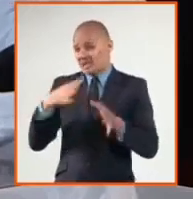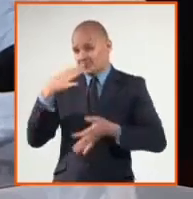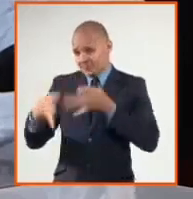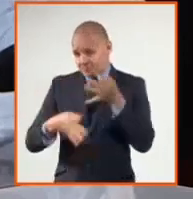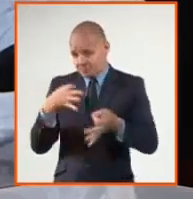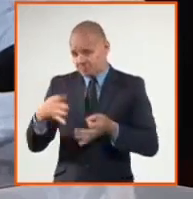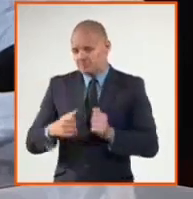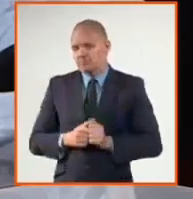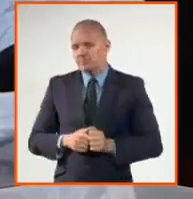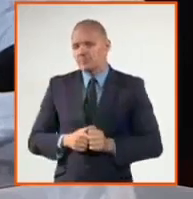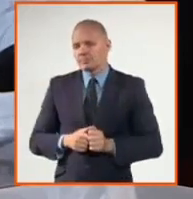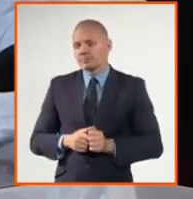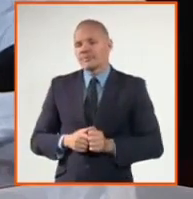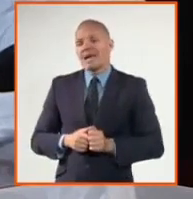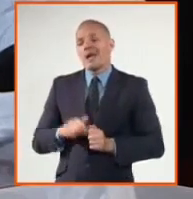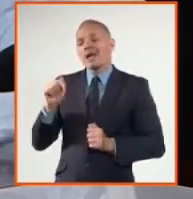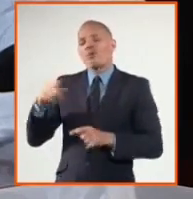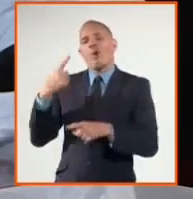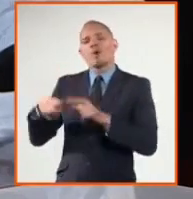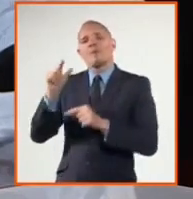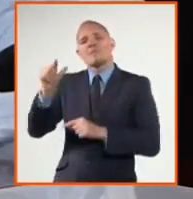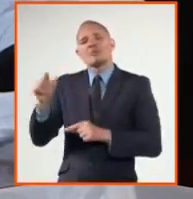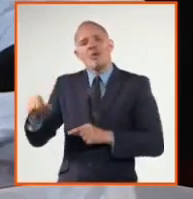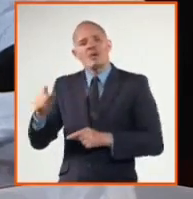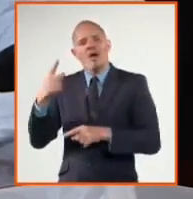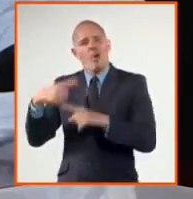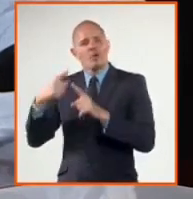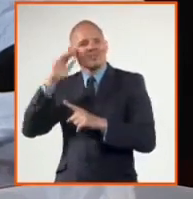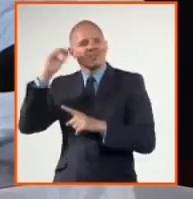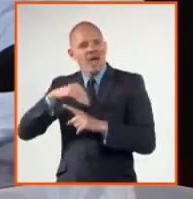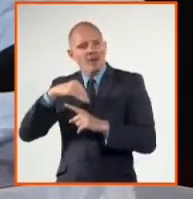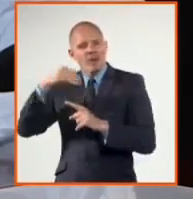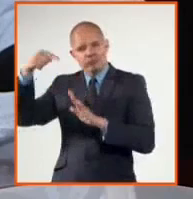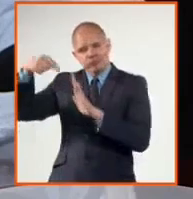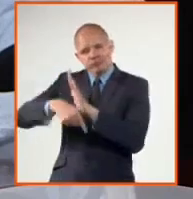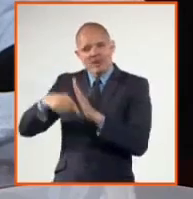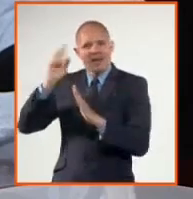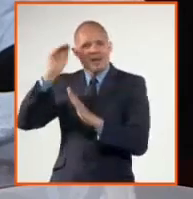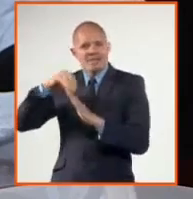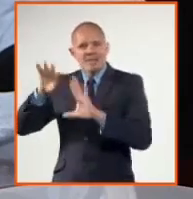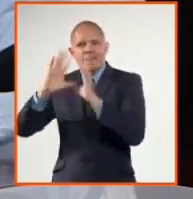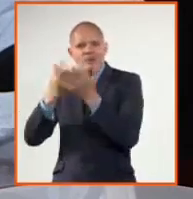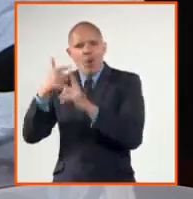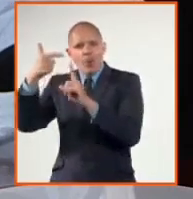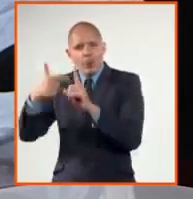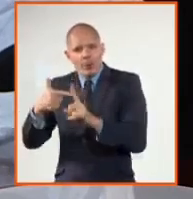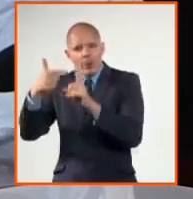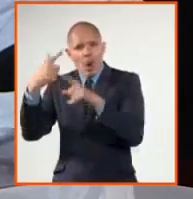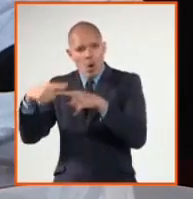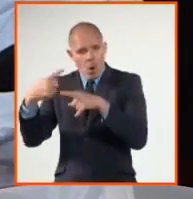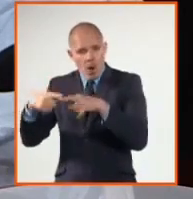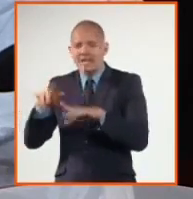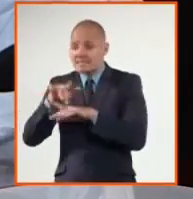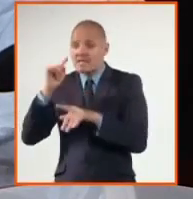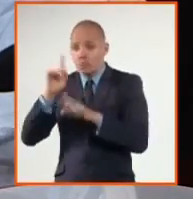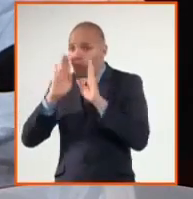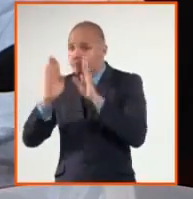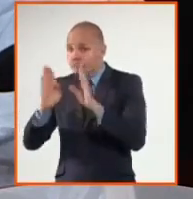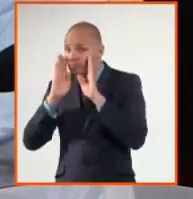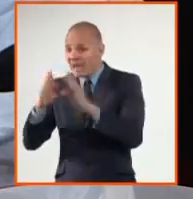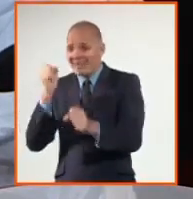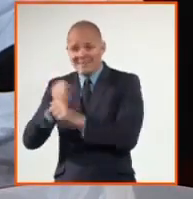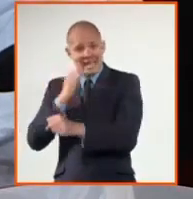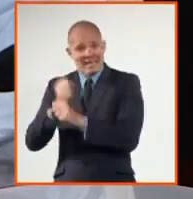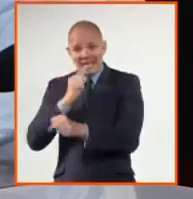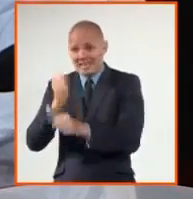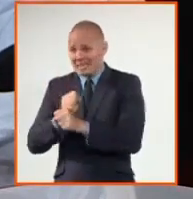se llevó al grupo la electrónica la suma será la primera toma será cuatro hoyos sobre las dos latas y trabajaron continuamente y a las tres